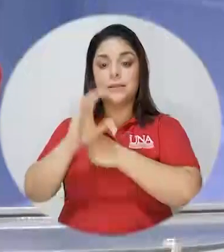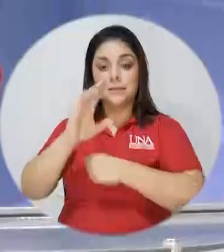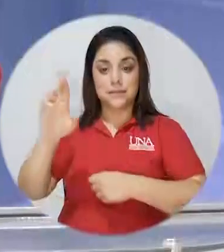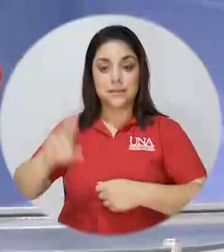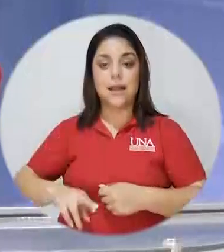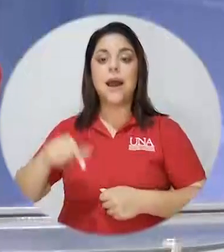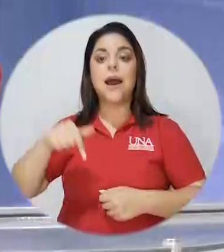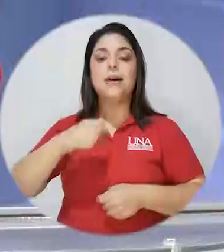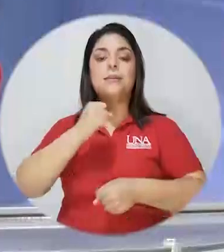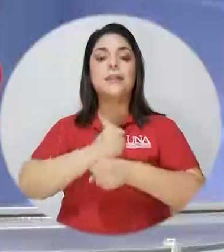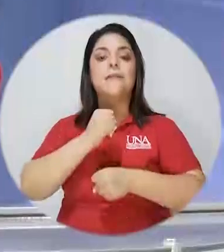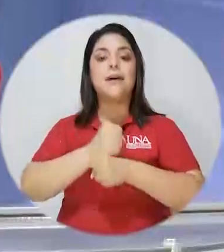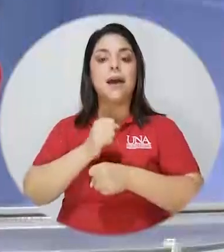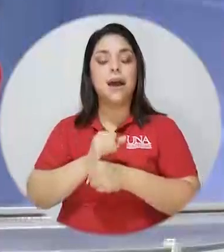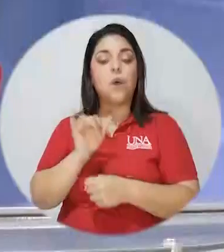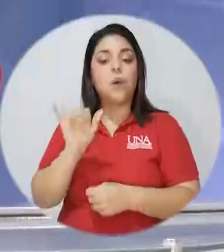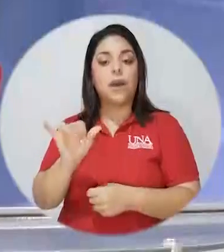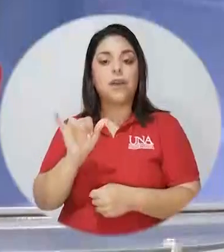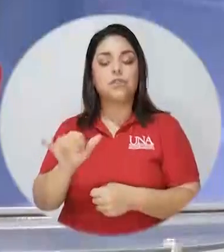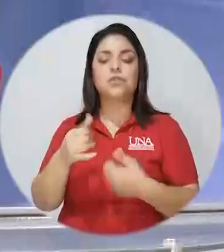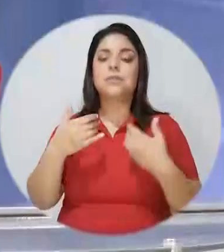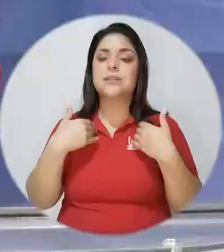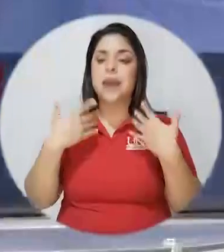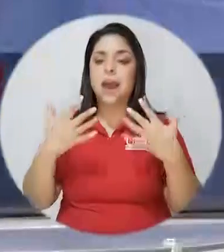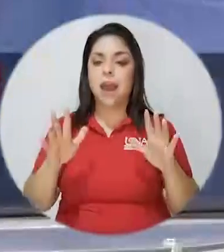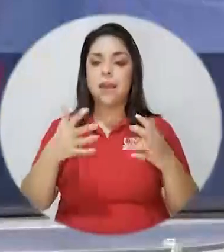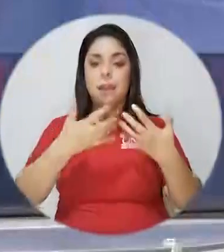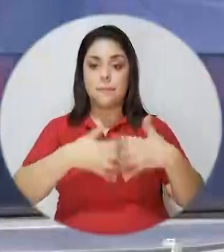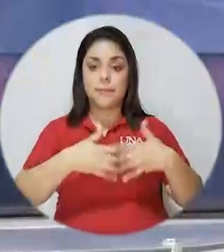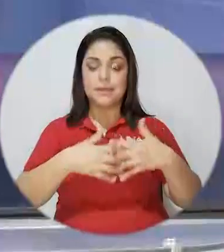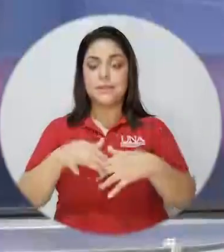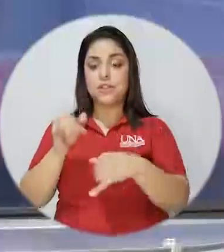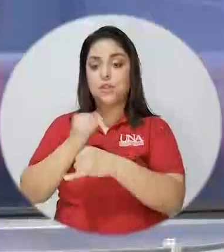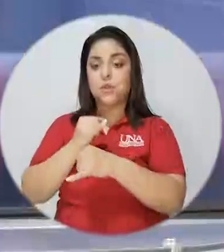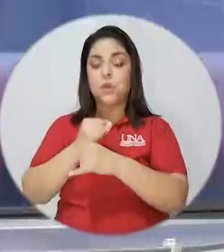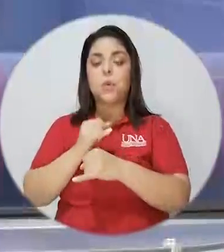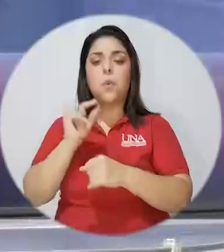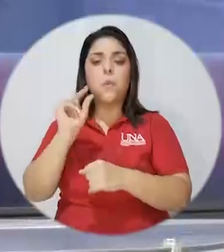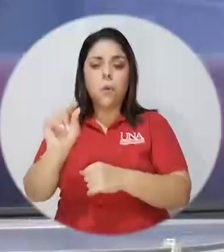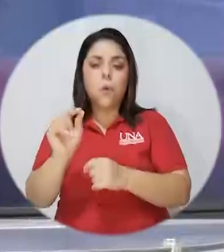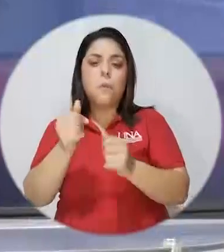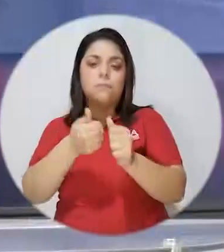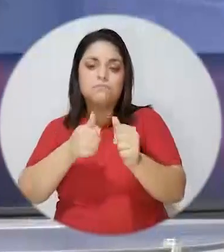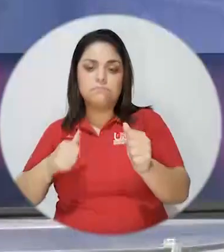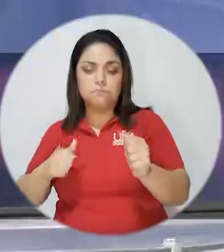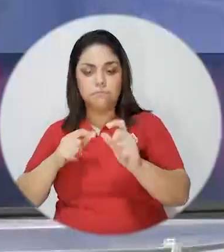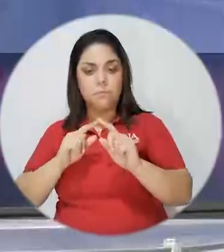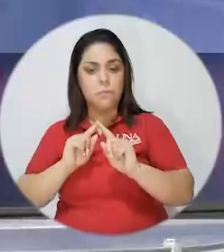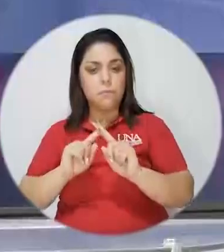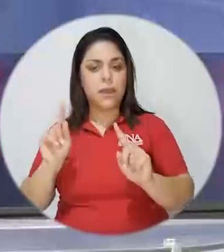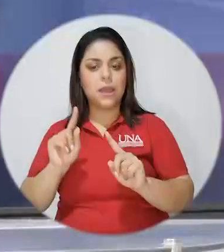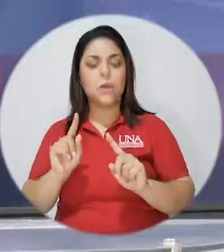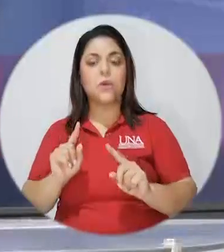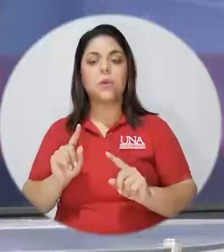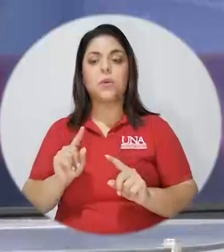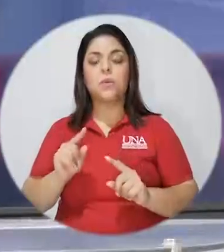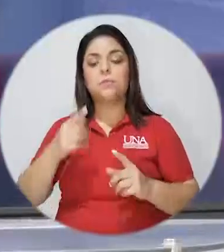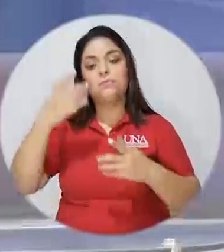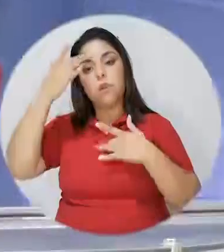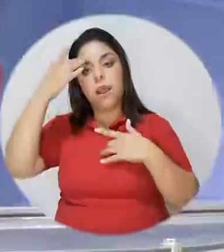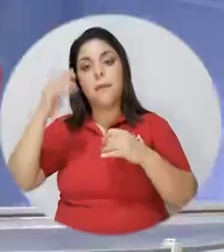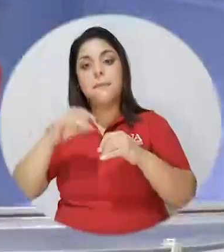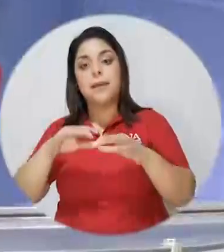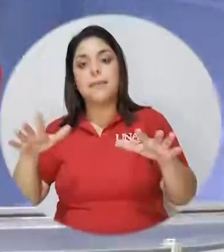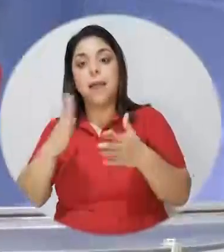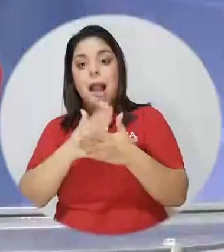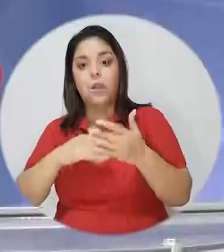como usted dice, hay empresas que tal vez y instituciones que tal vez están un poquito más rezagadas en este sentido. Con la